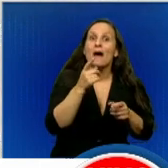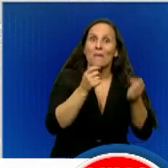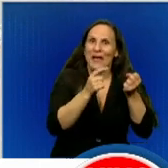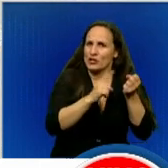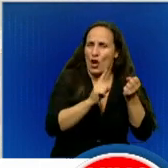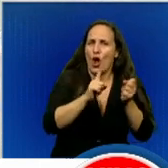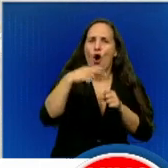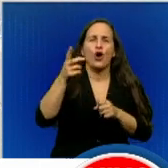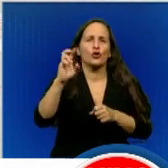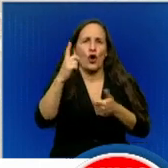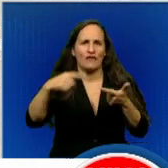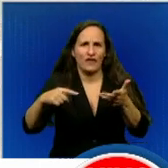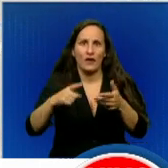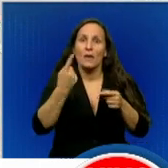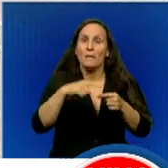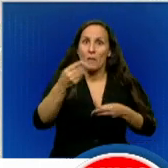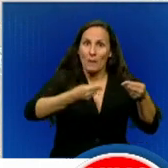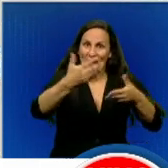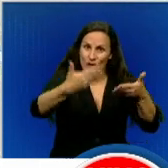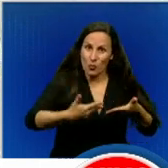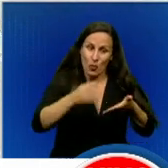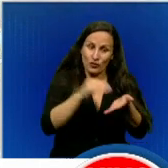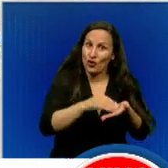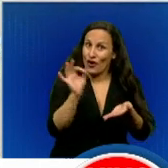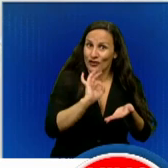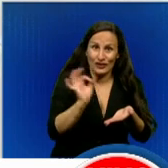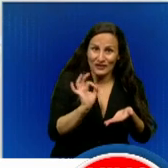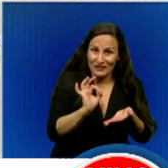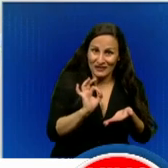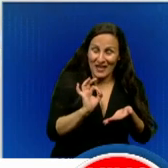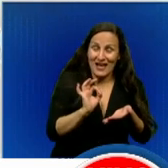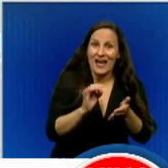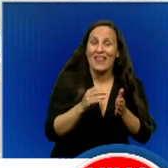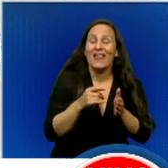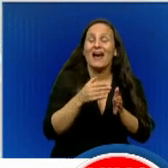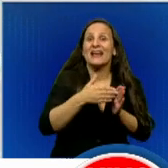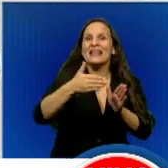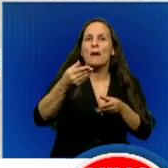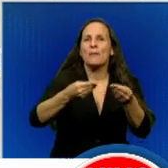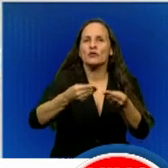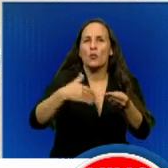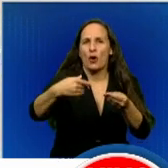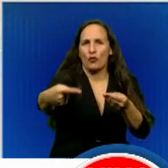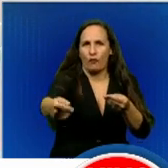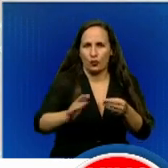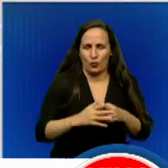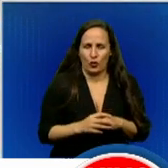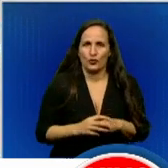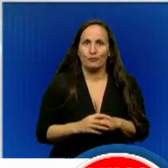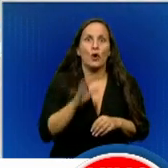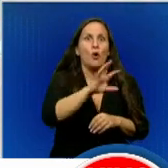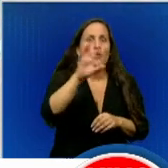no se encuentren afectados en el presupuesto en pulso ni en los sucesivos las provincias se